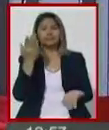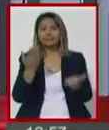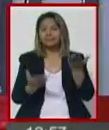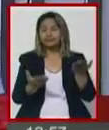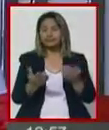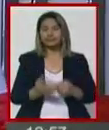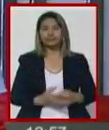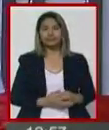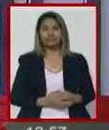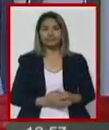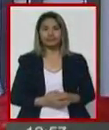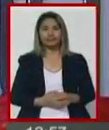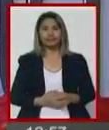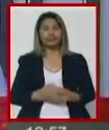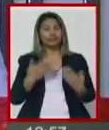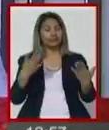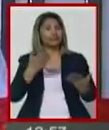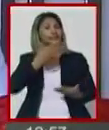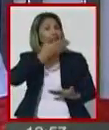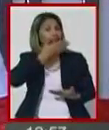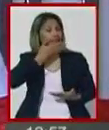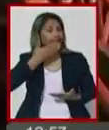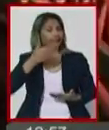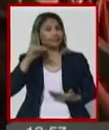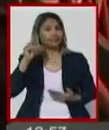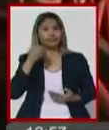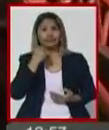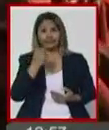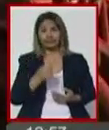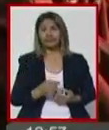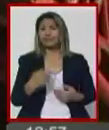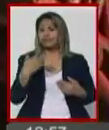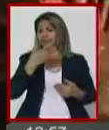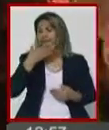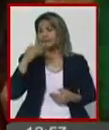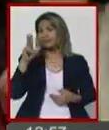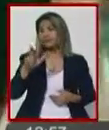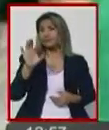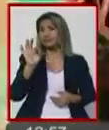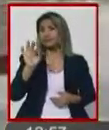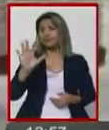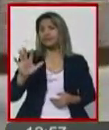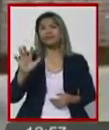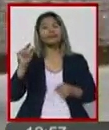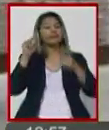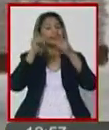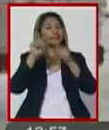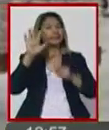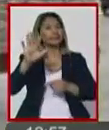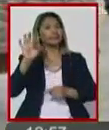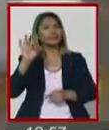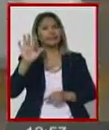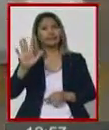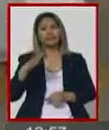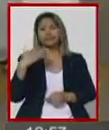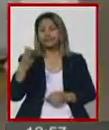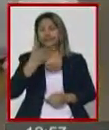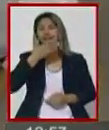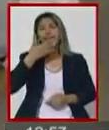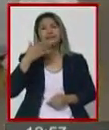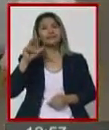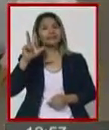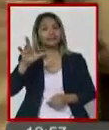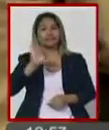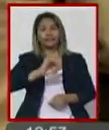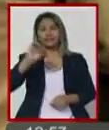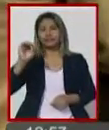menos ha mejorado un poco, no vamos a decir, ha mejorado de 3.5 a 5.5. Ha mejorado del